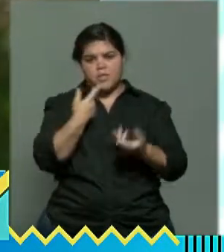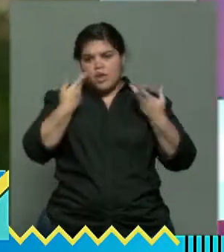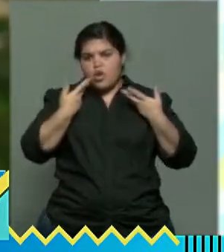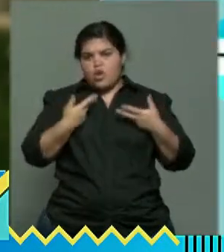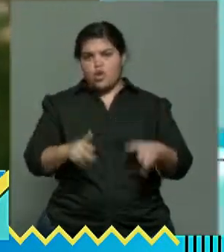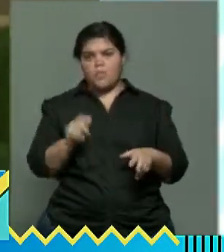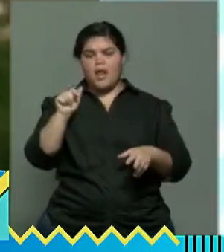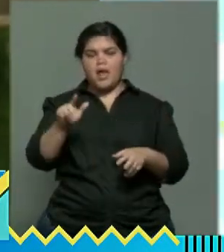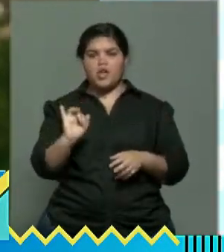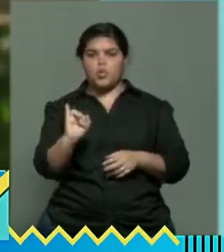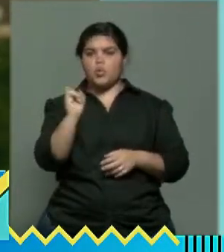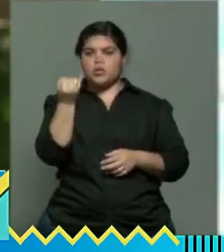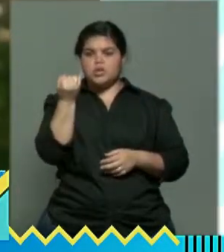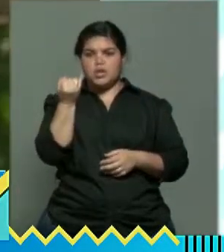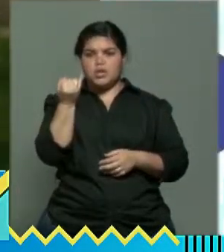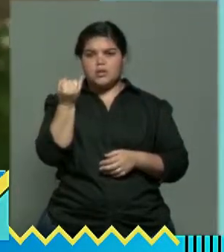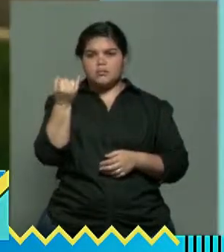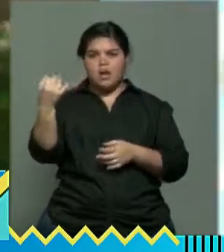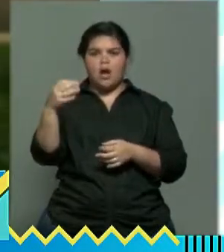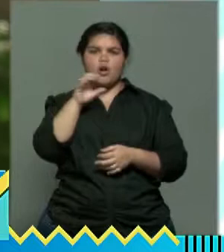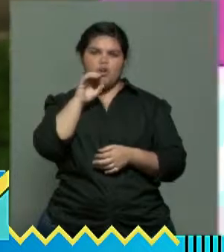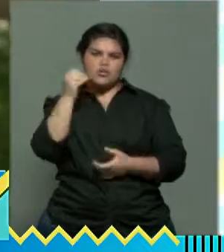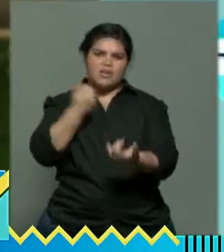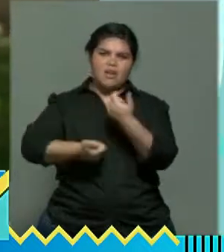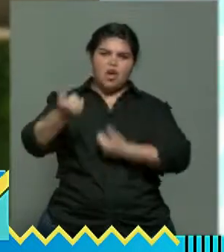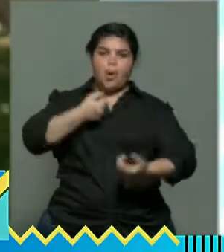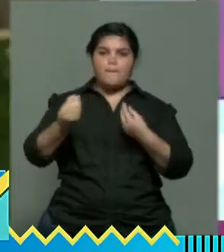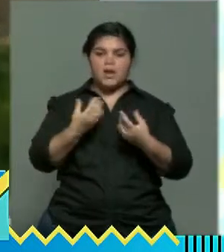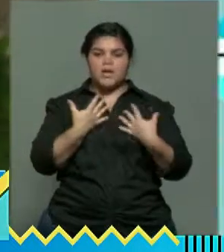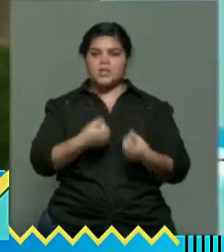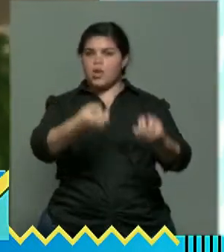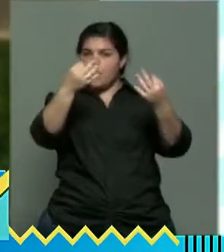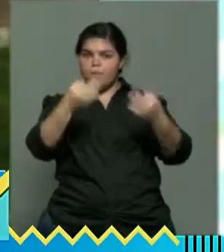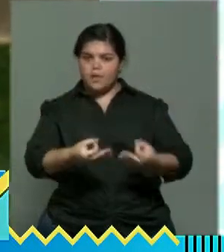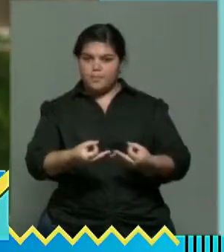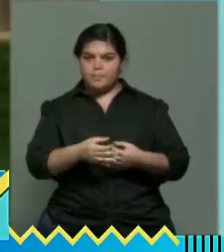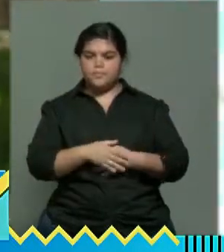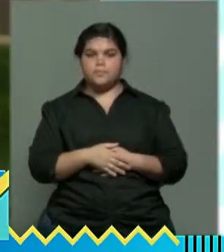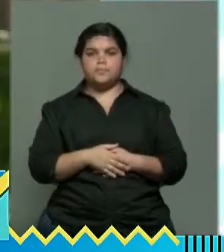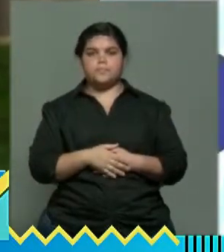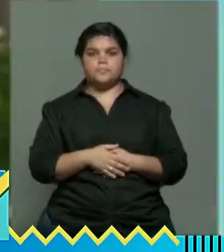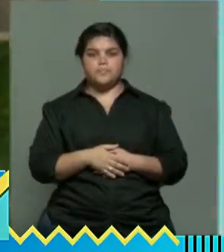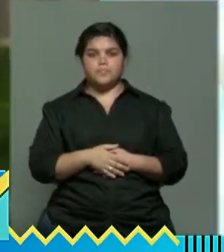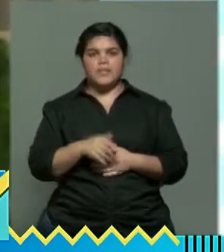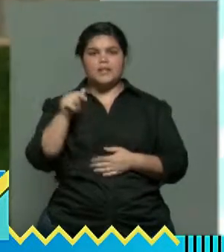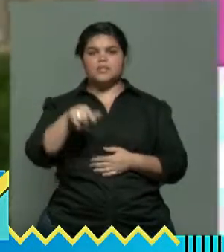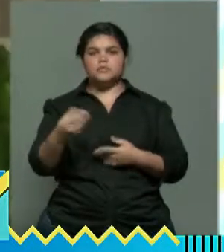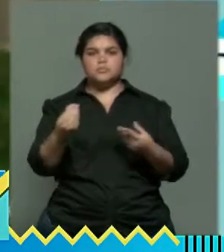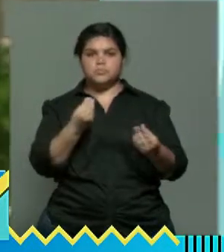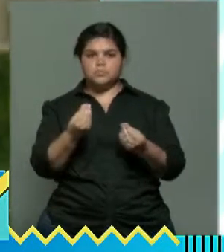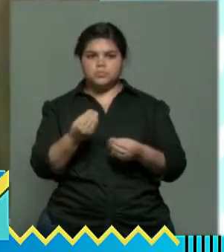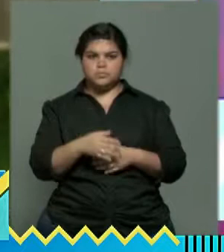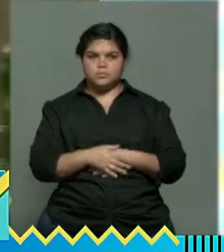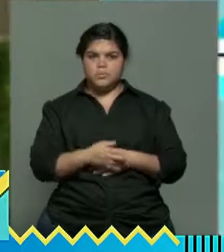los nutricionistas para tener buena salud. Por lo tanto, pretender ponerle